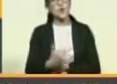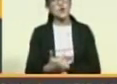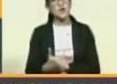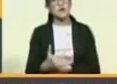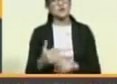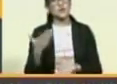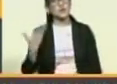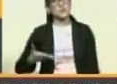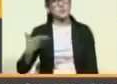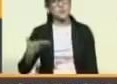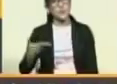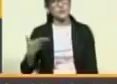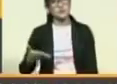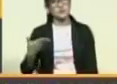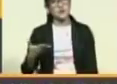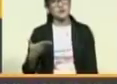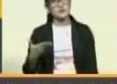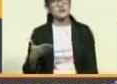emblemático que tiene para